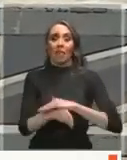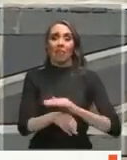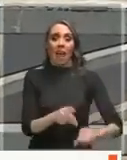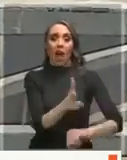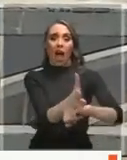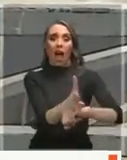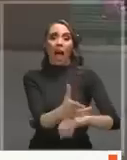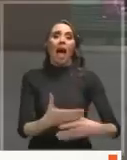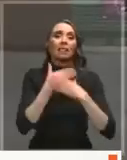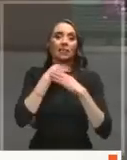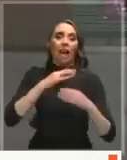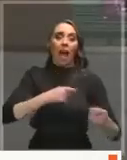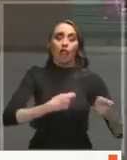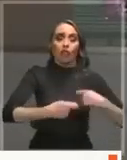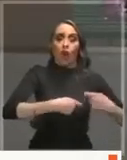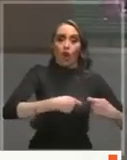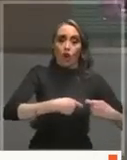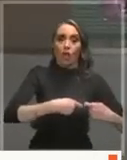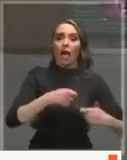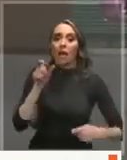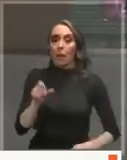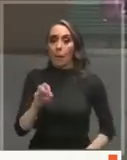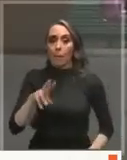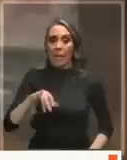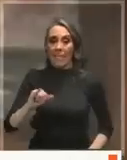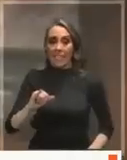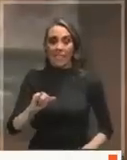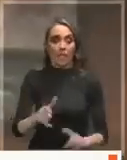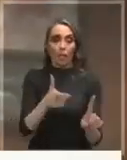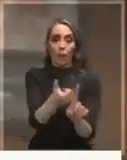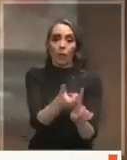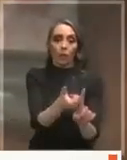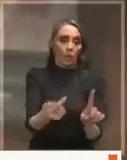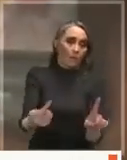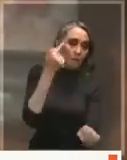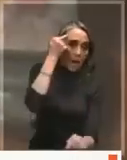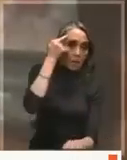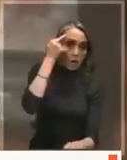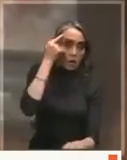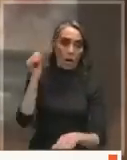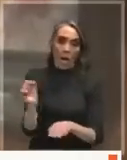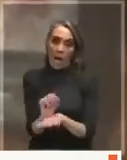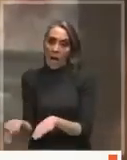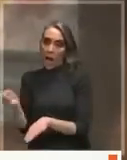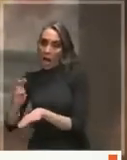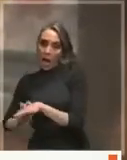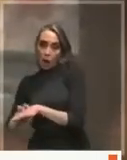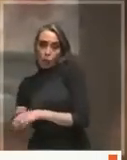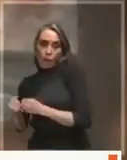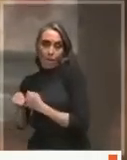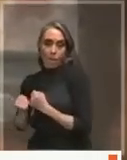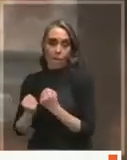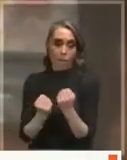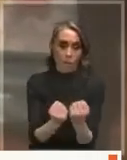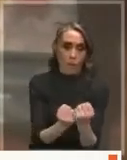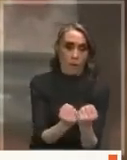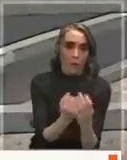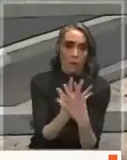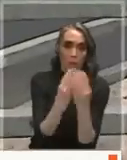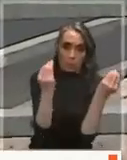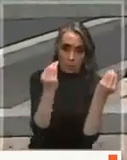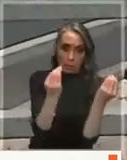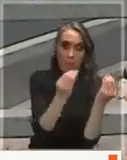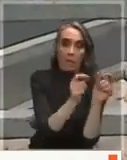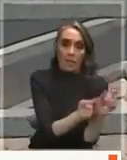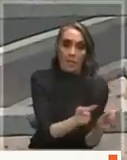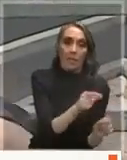al Lerni, se llama el muchacho. Y yo agarré el vehículo, me vine embalado, ya no lo encontré al muchacho, ya